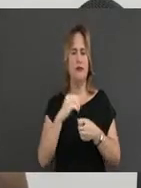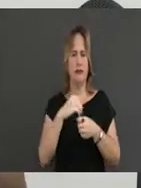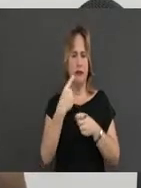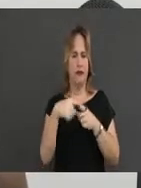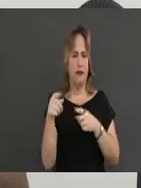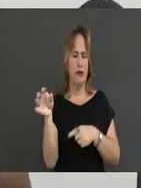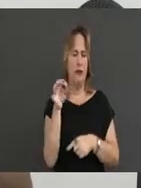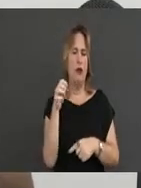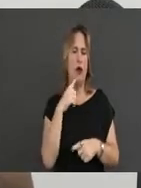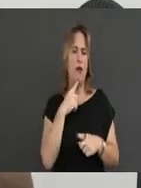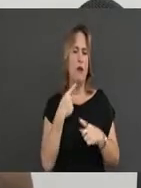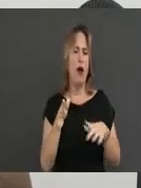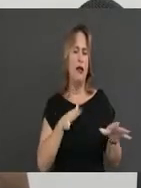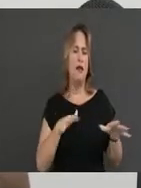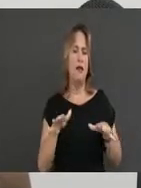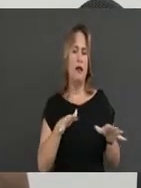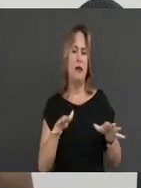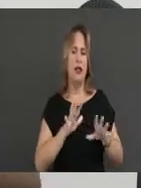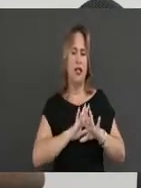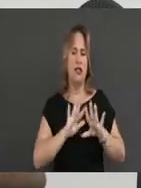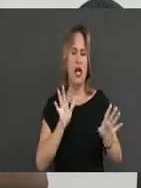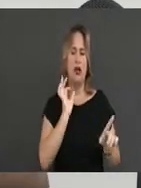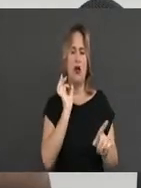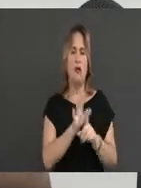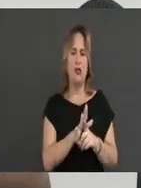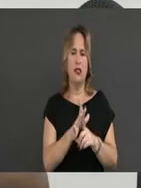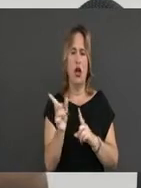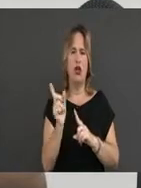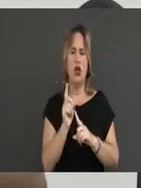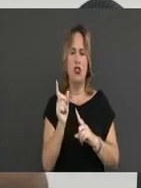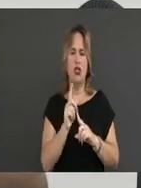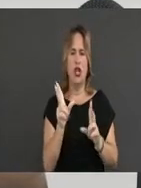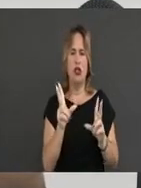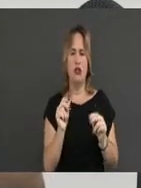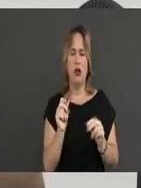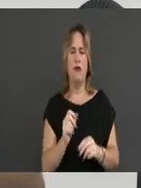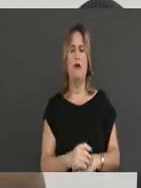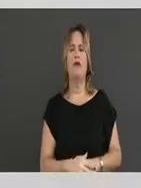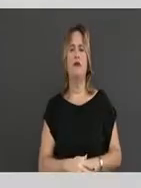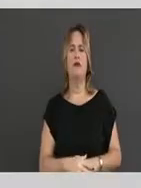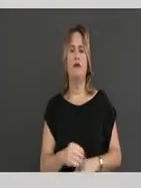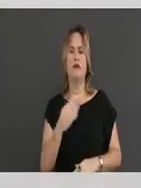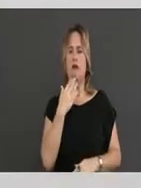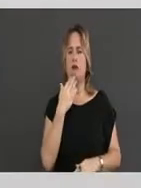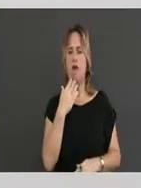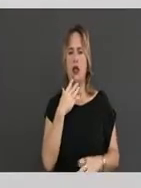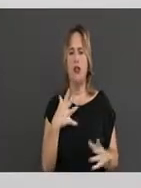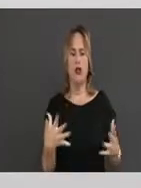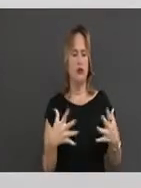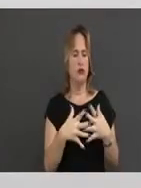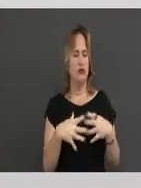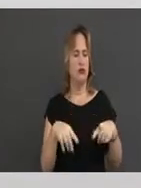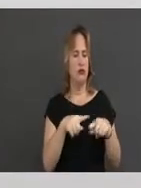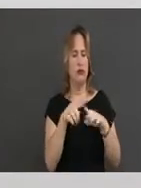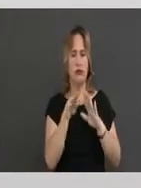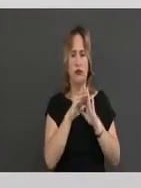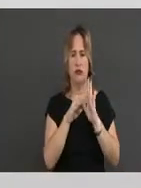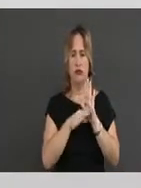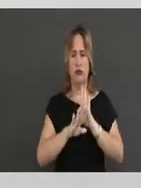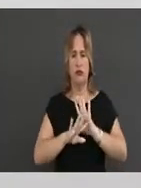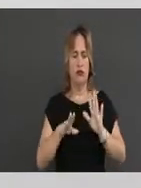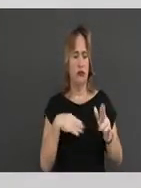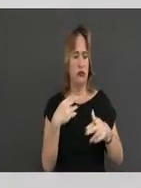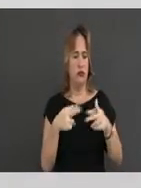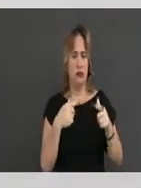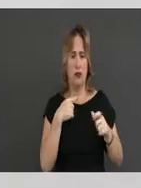resto, para cuando estén las condiciones poder empezar con la contratación en Songo. Dice, ¿sería prudente socializar todas estas medidas ya ejecutadas